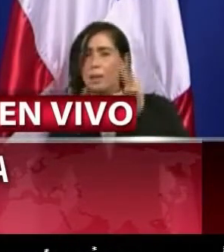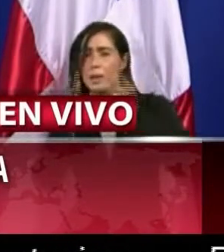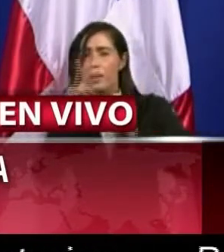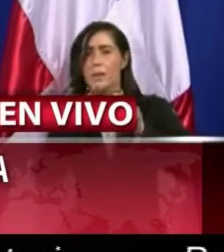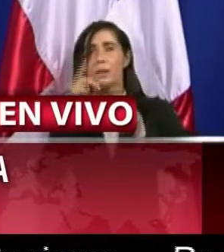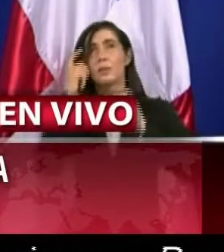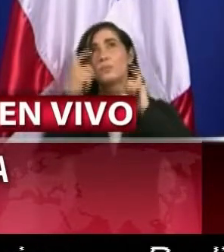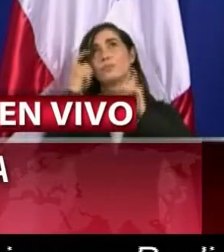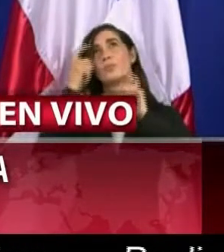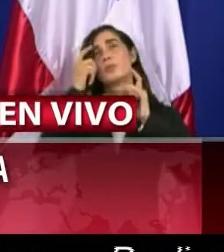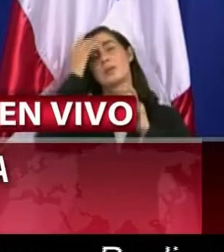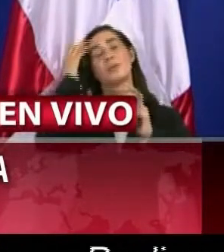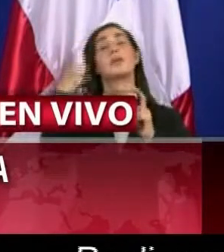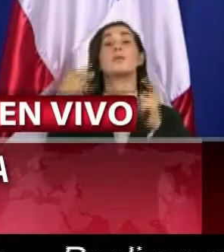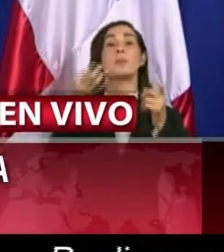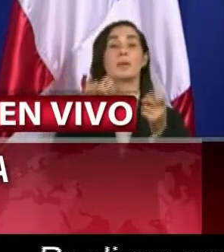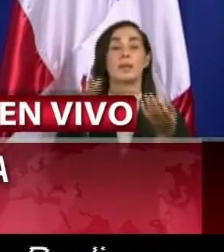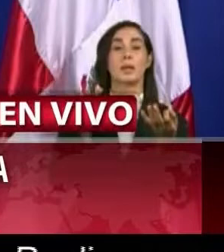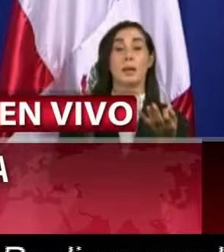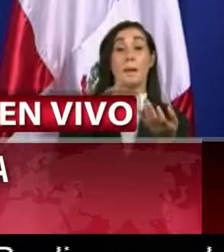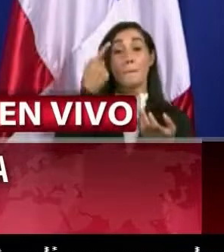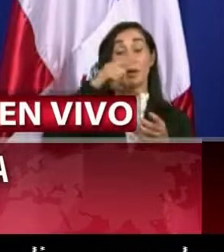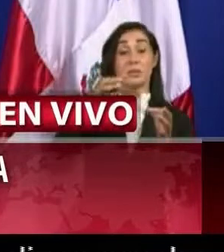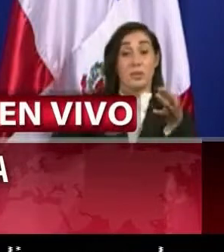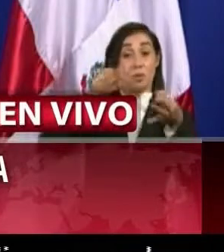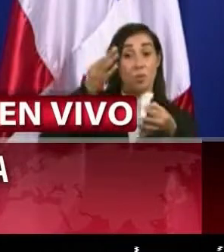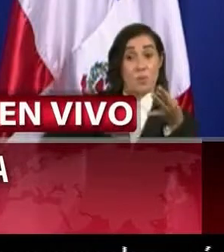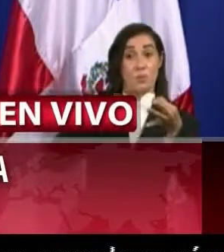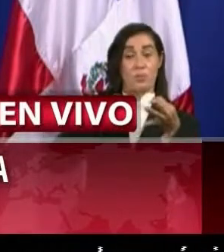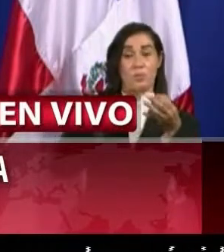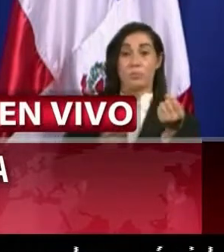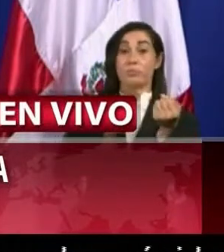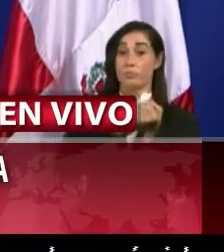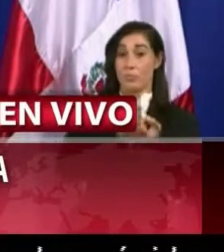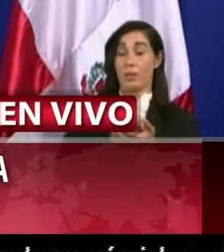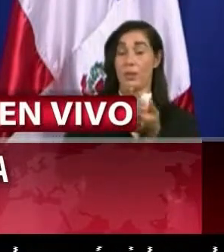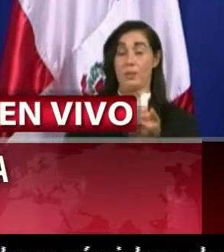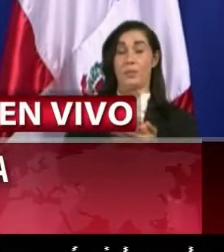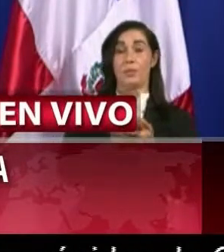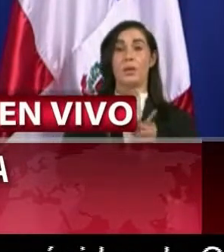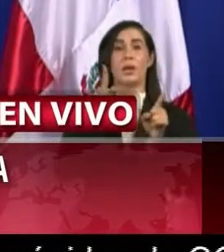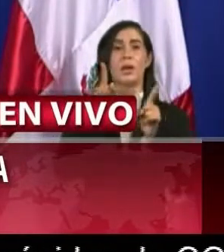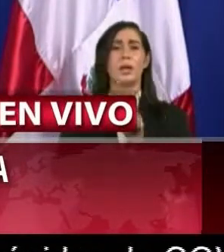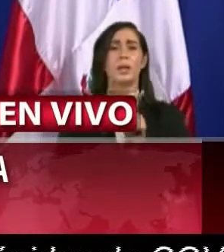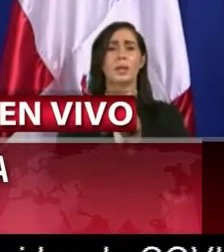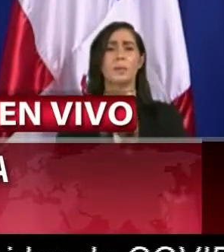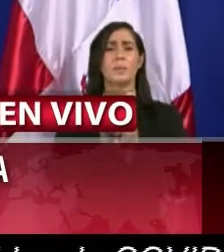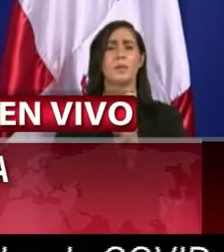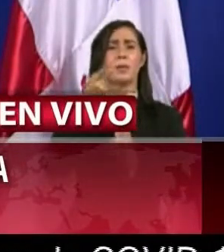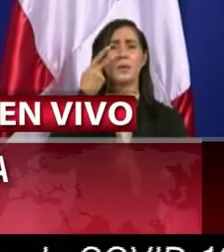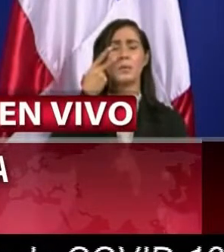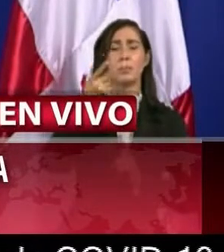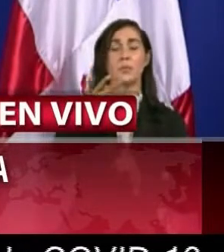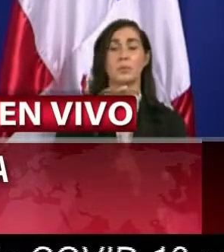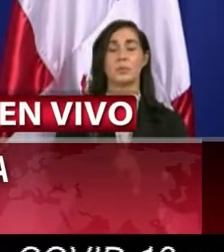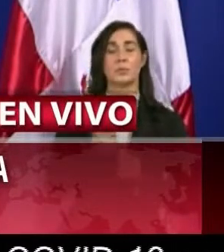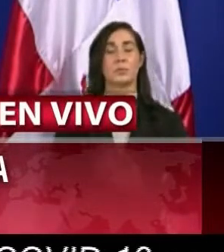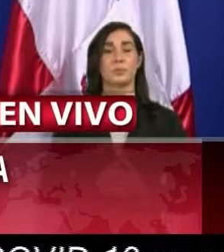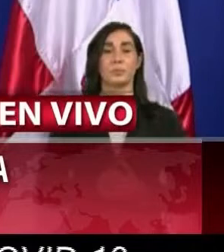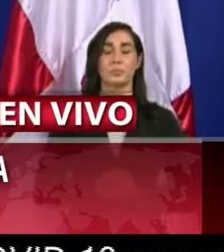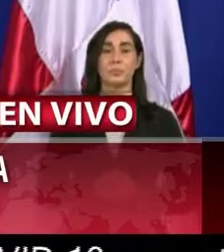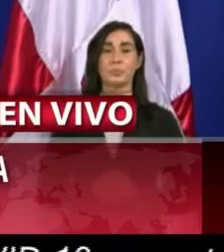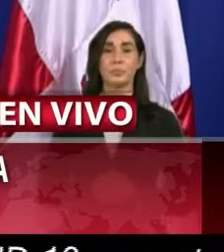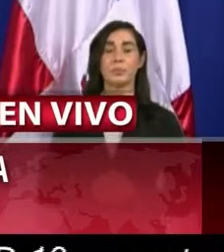y buscándole una solución justa e integral. Sobre todo, hemos asegurado que